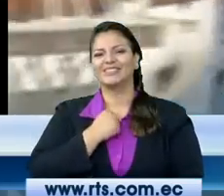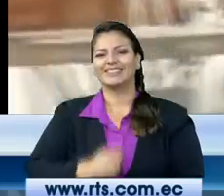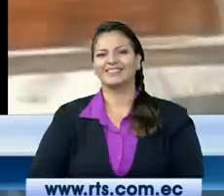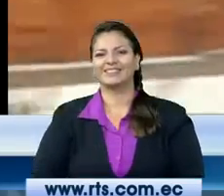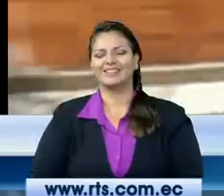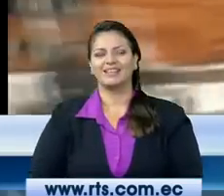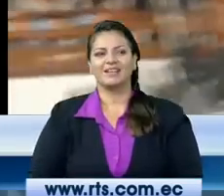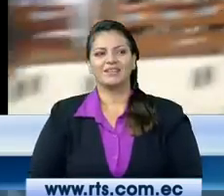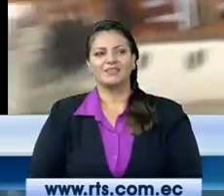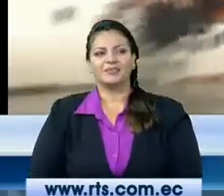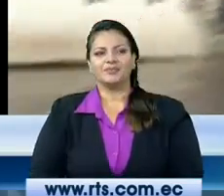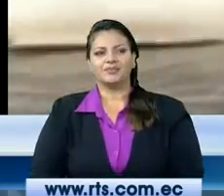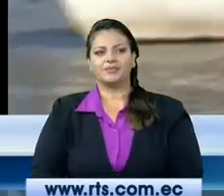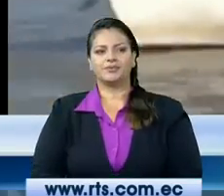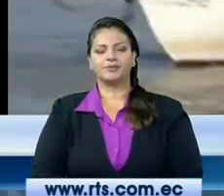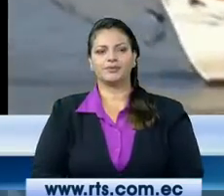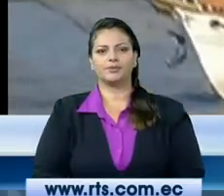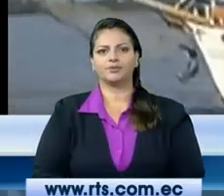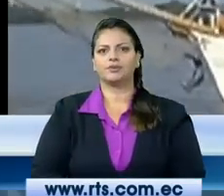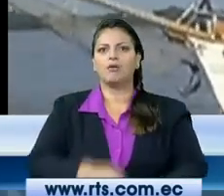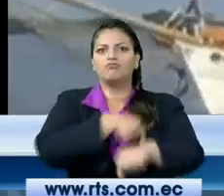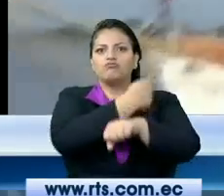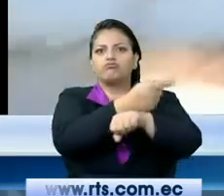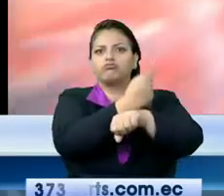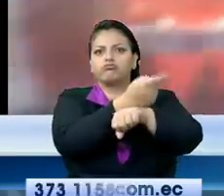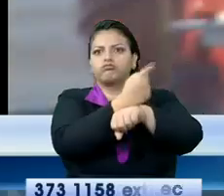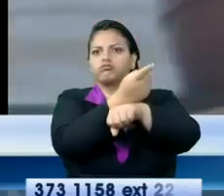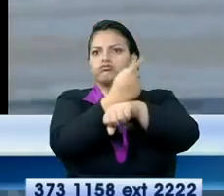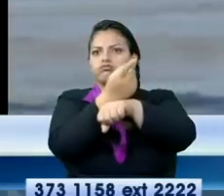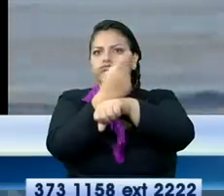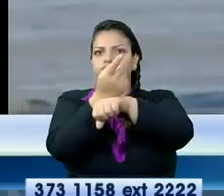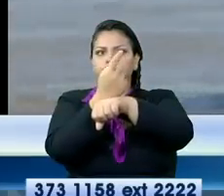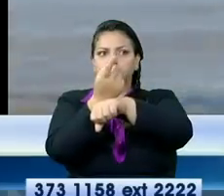también los hombres que cayeron de los helicópteros también.